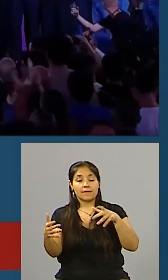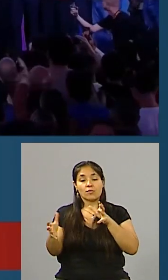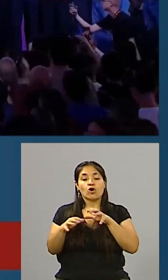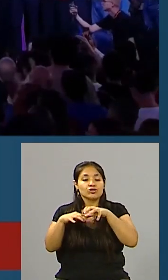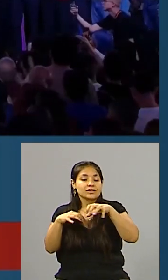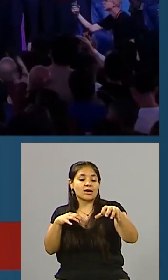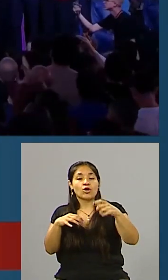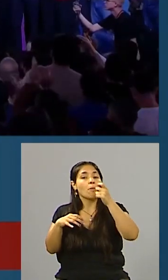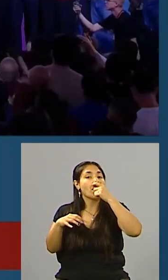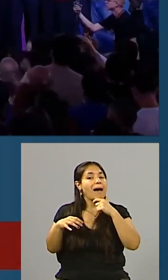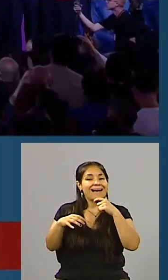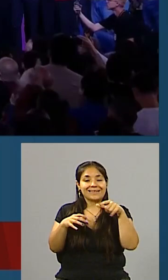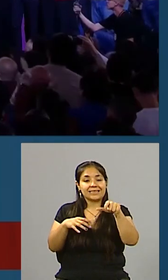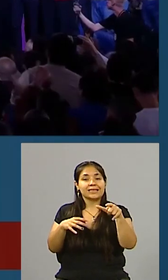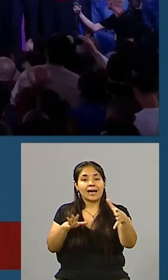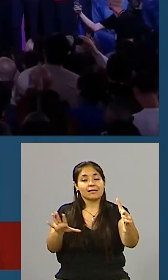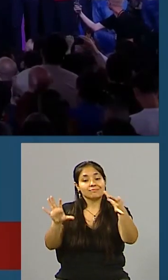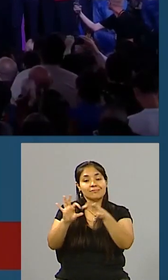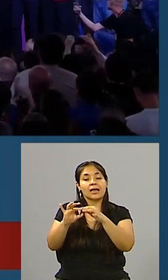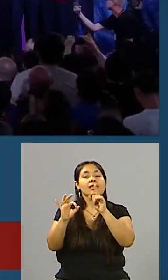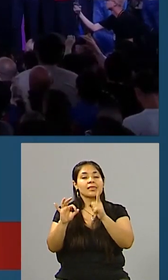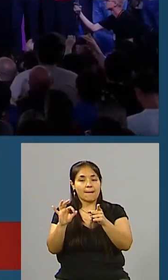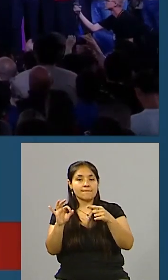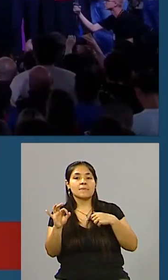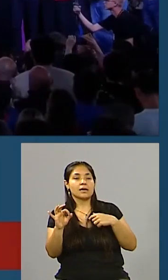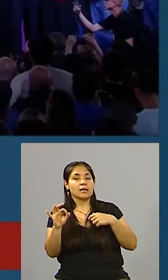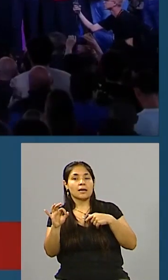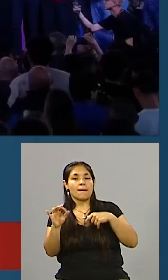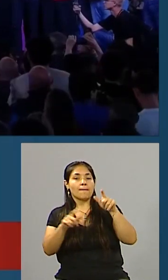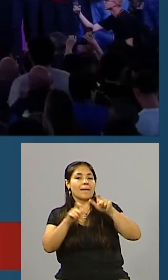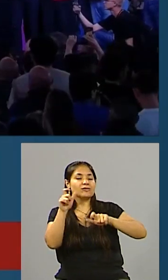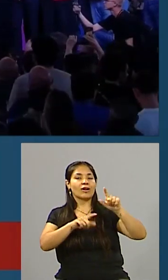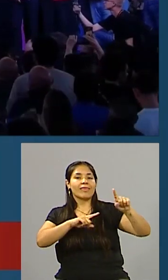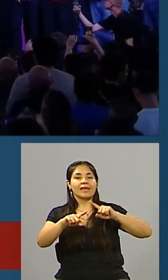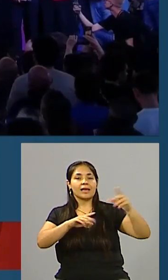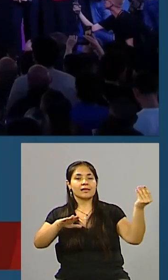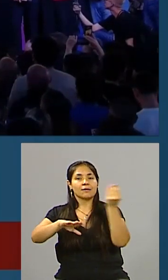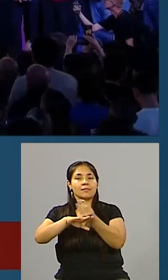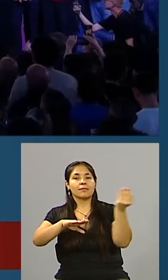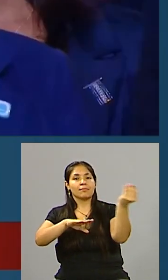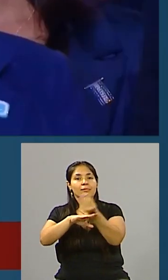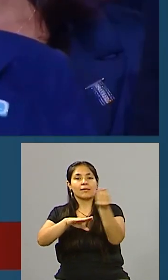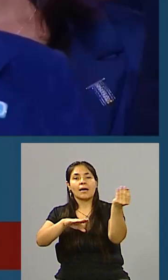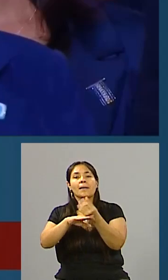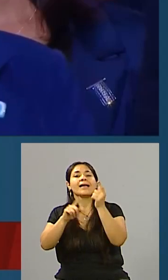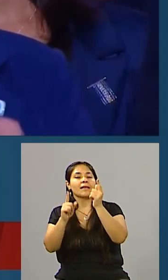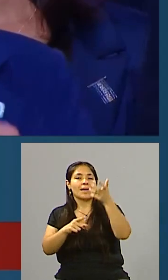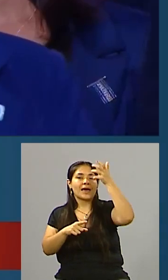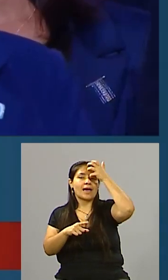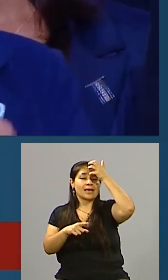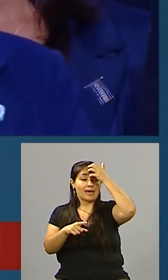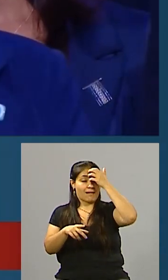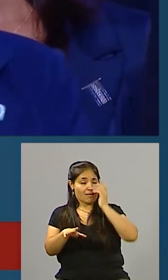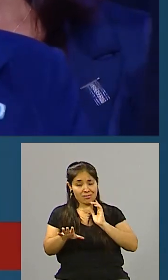Mauricio Macri, y la incorporación de dirigentes muy cercanos al gobernador de Córdoba, Juan Schiaretti, ¿no?